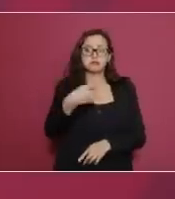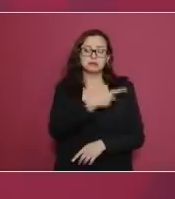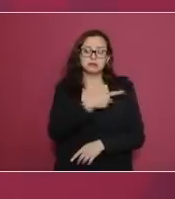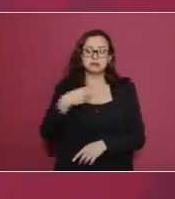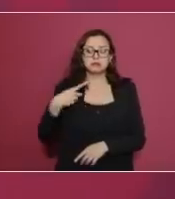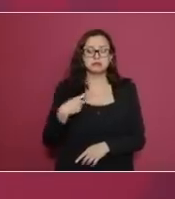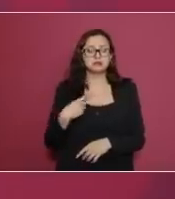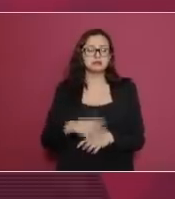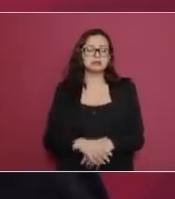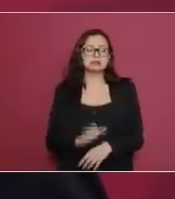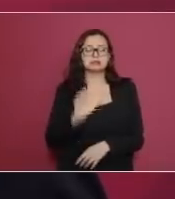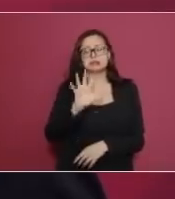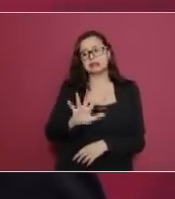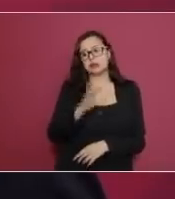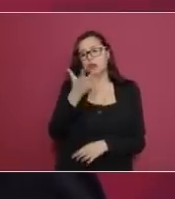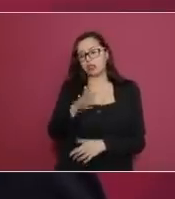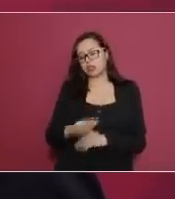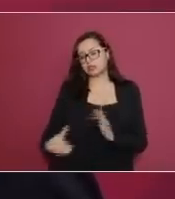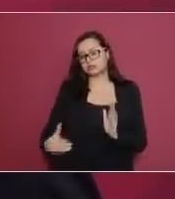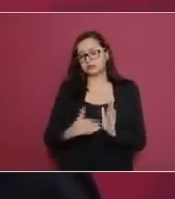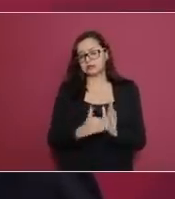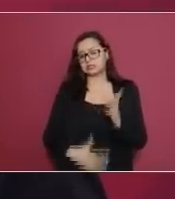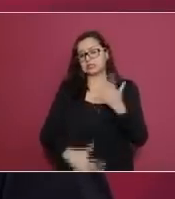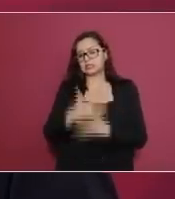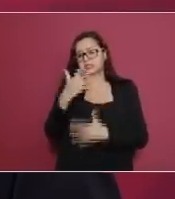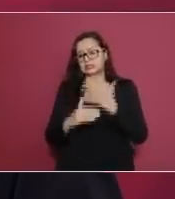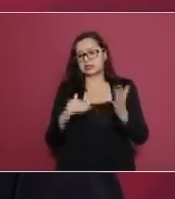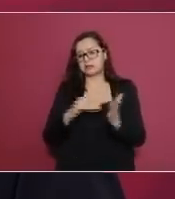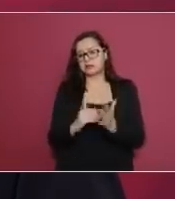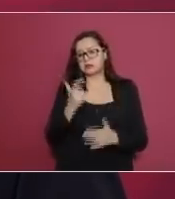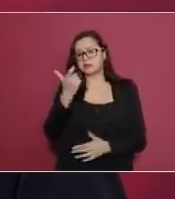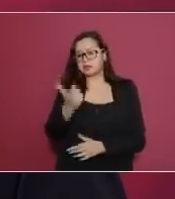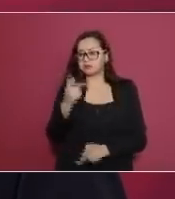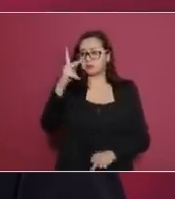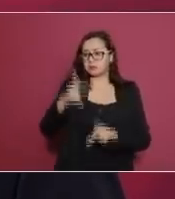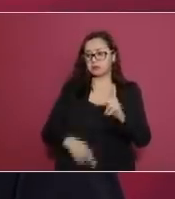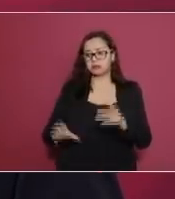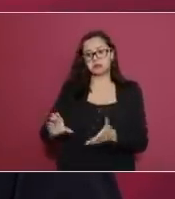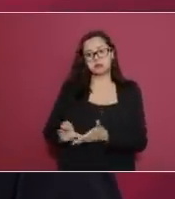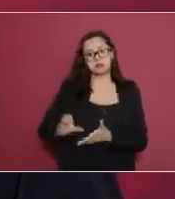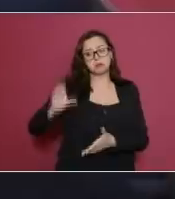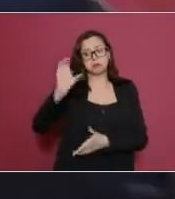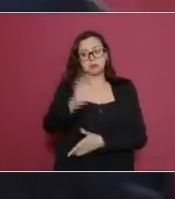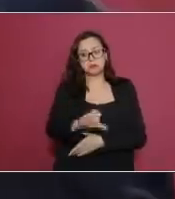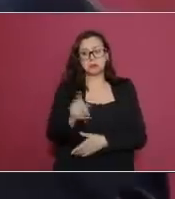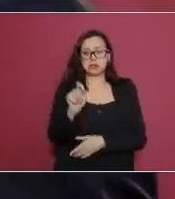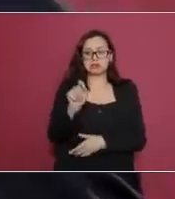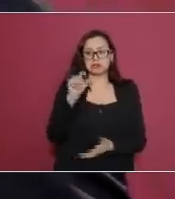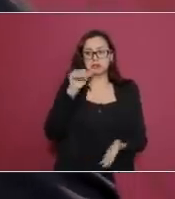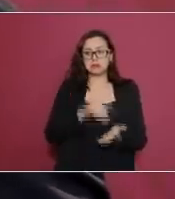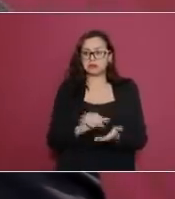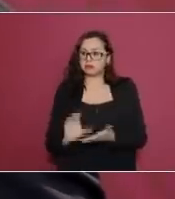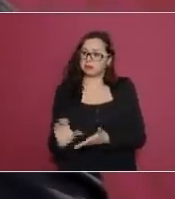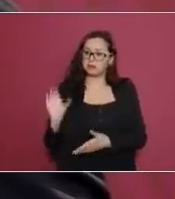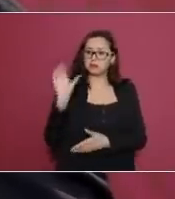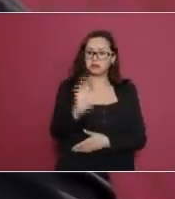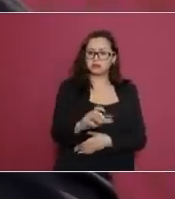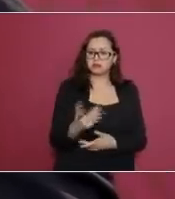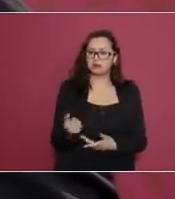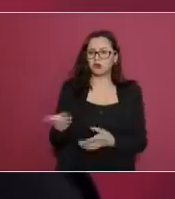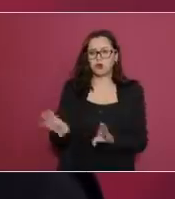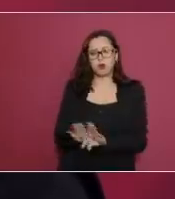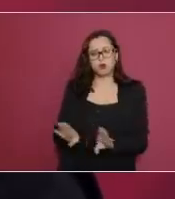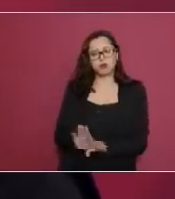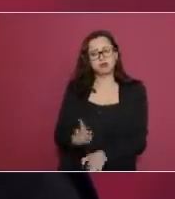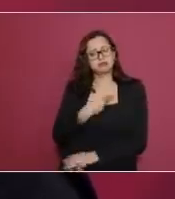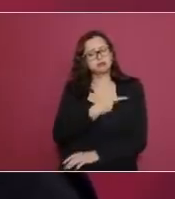5, 10 mil, 15 mil pesos, 20 mil. ¿De dónde